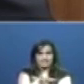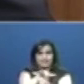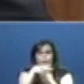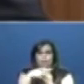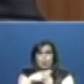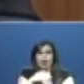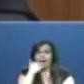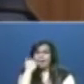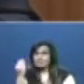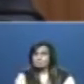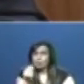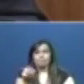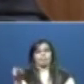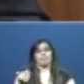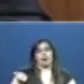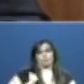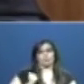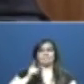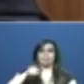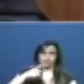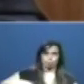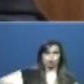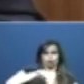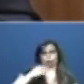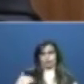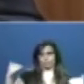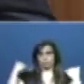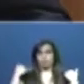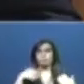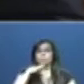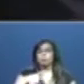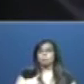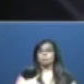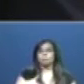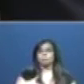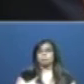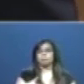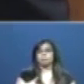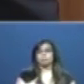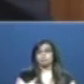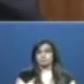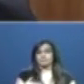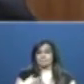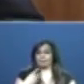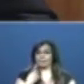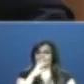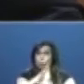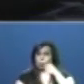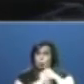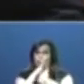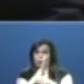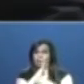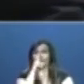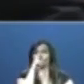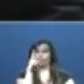máximo depende también de nosotros Por eso los dos años que restan de legislatura